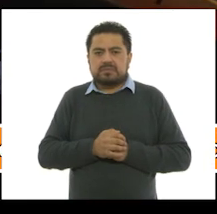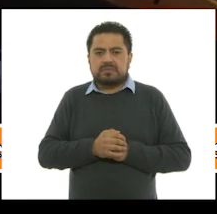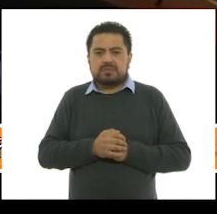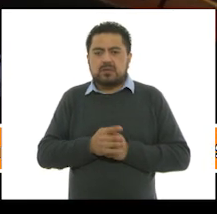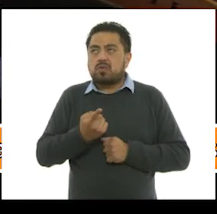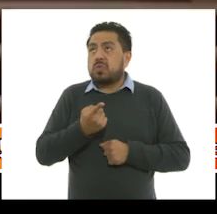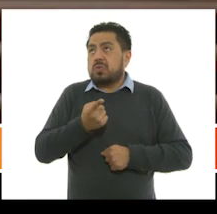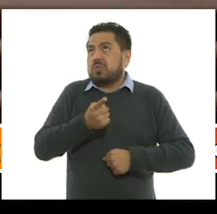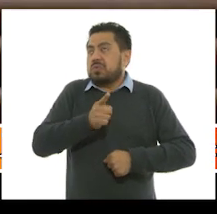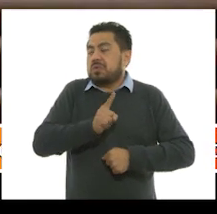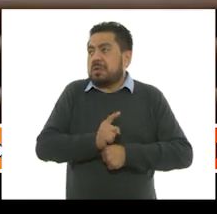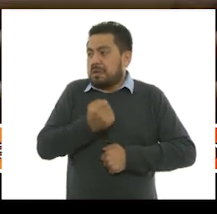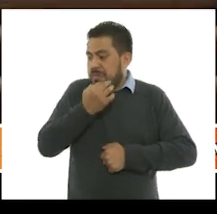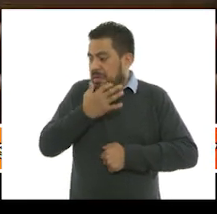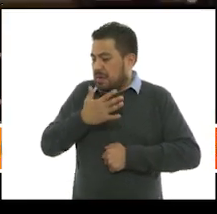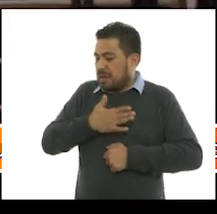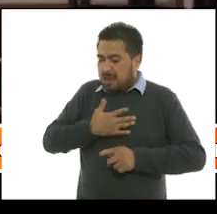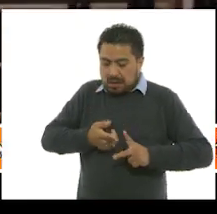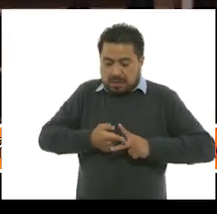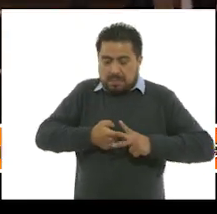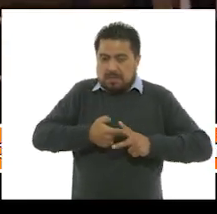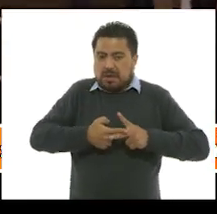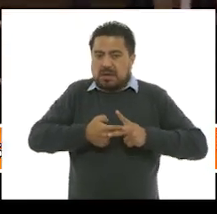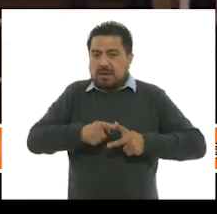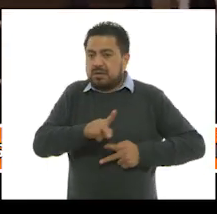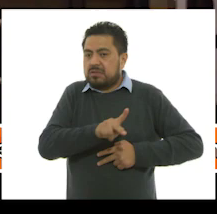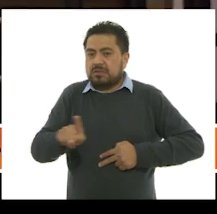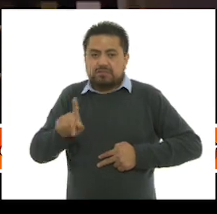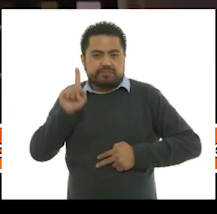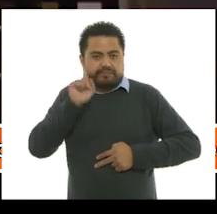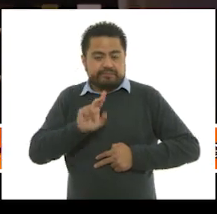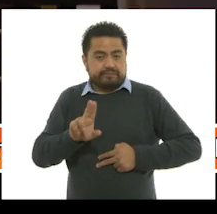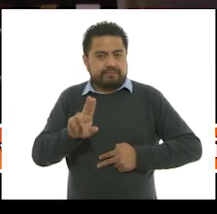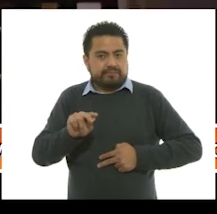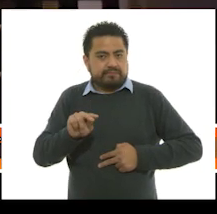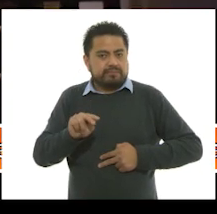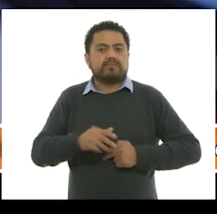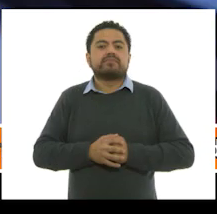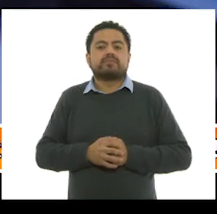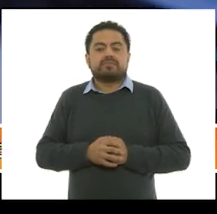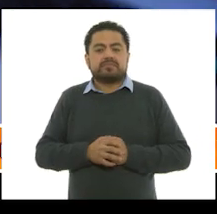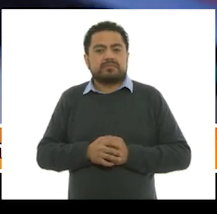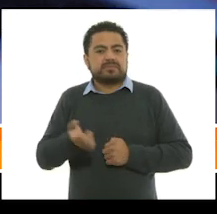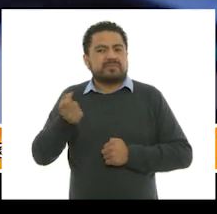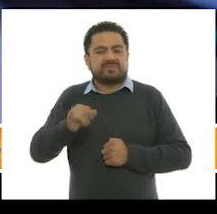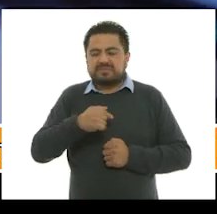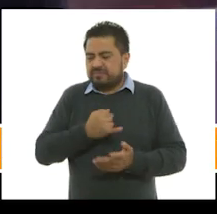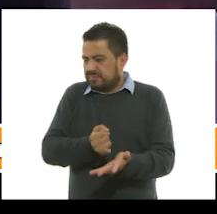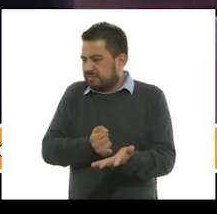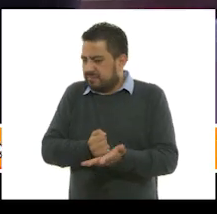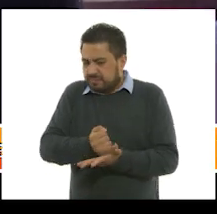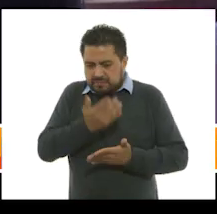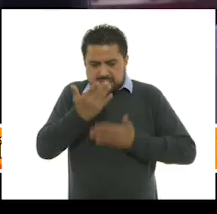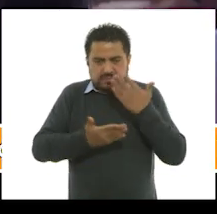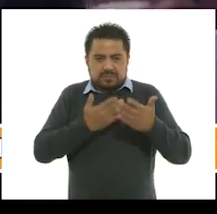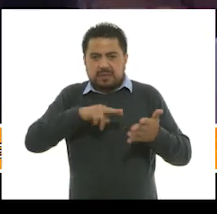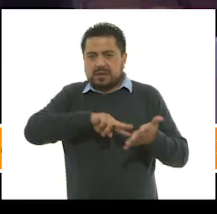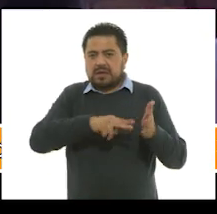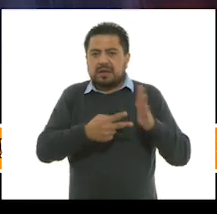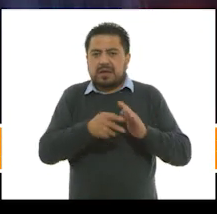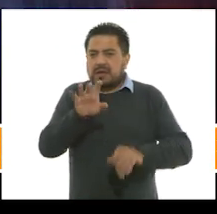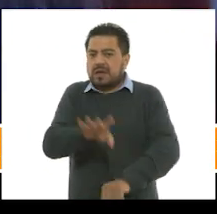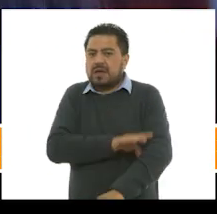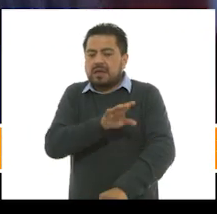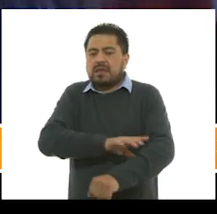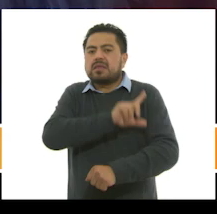Un día alguien me dijo: las matemáticas no son para mujeres. Así que decidí estudiar ingeniería en energía